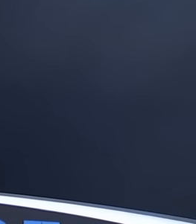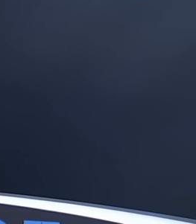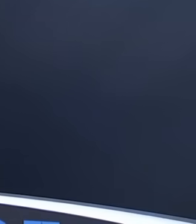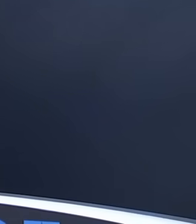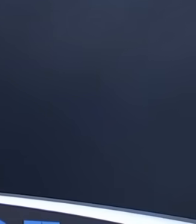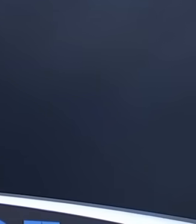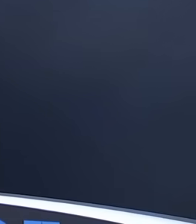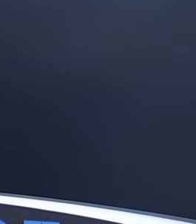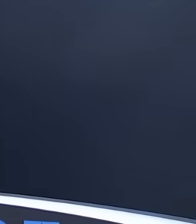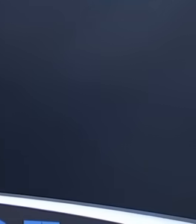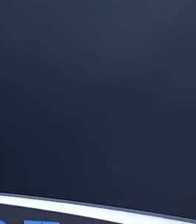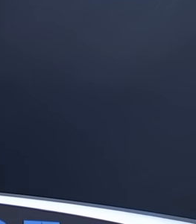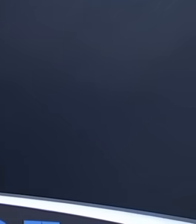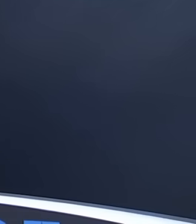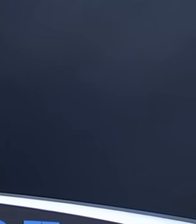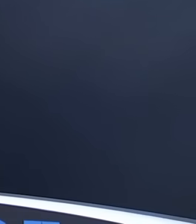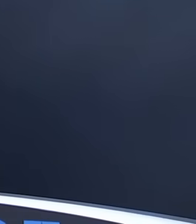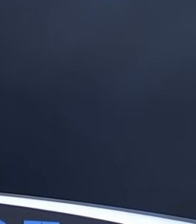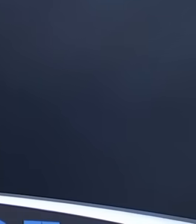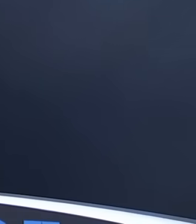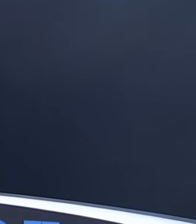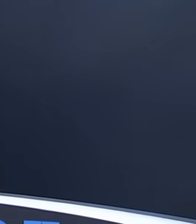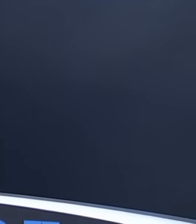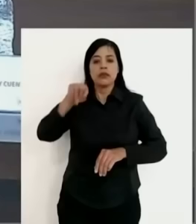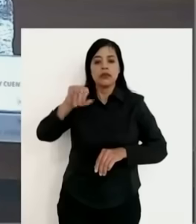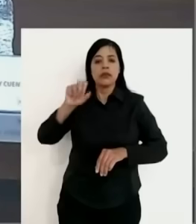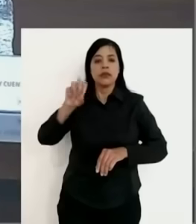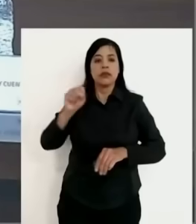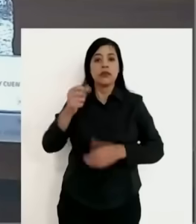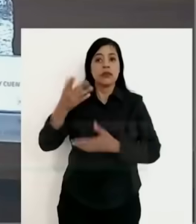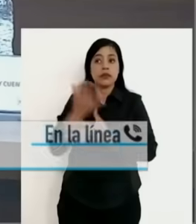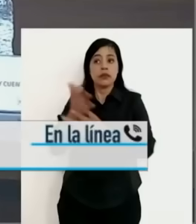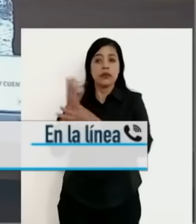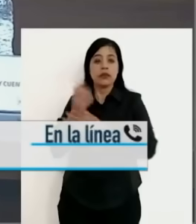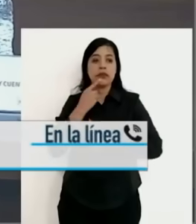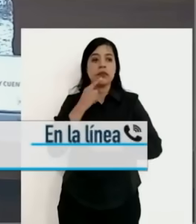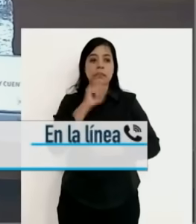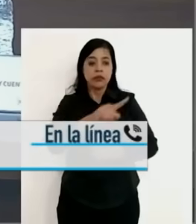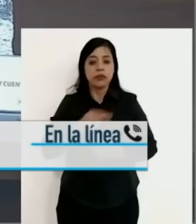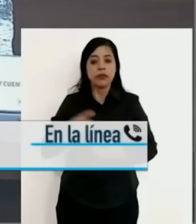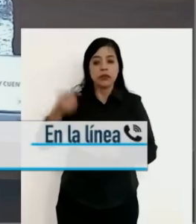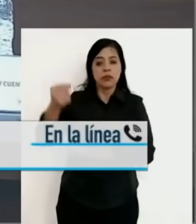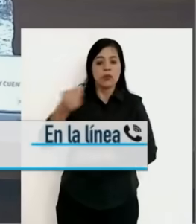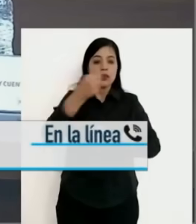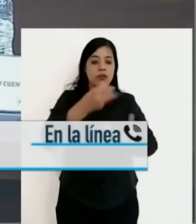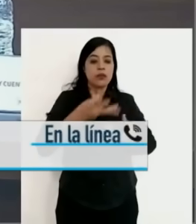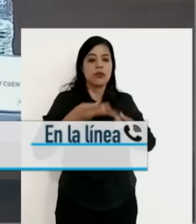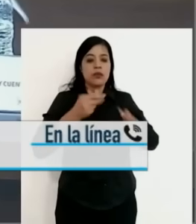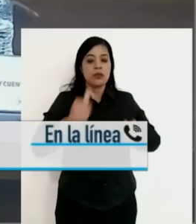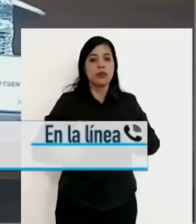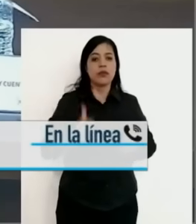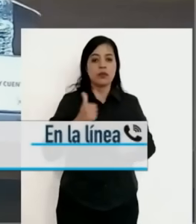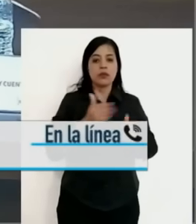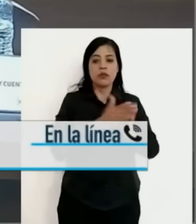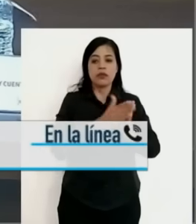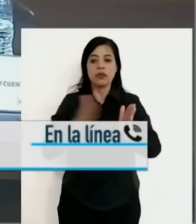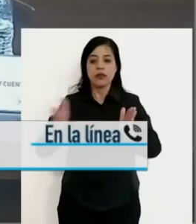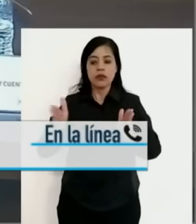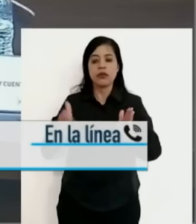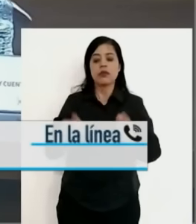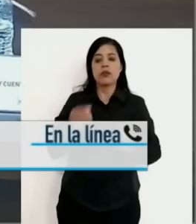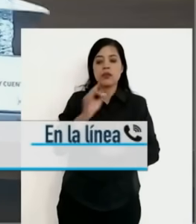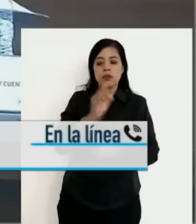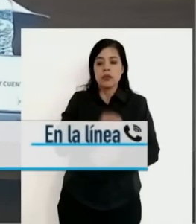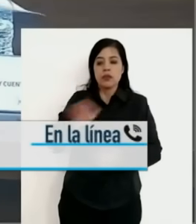mañana lunes a más tardar, estaremos interponiendo, el término es juicio de revisión